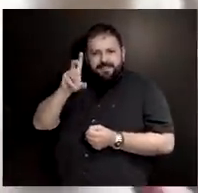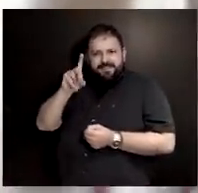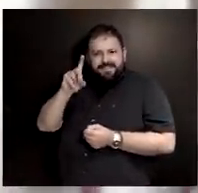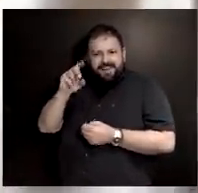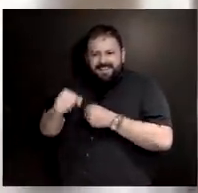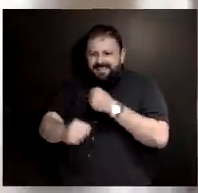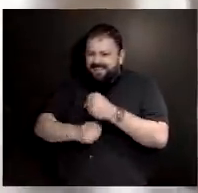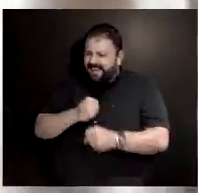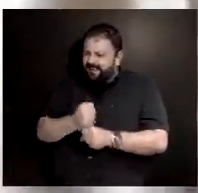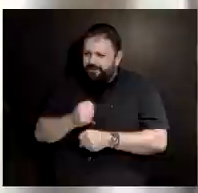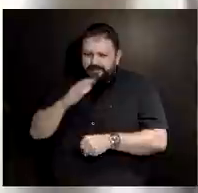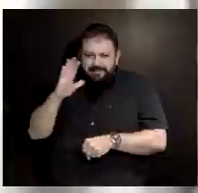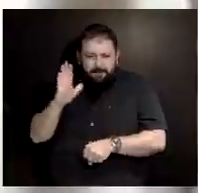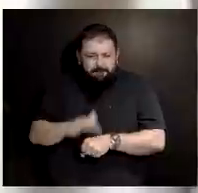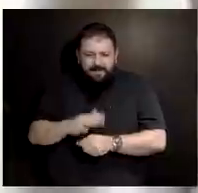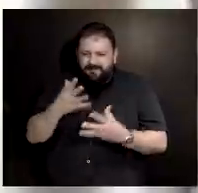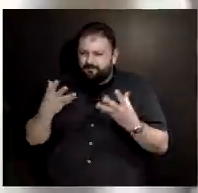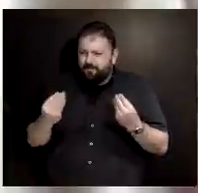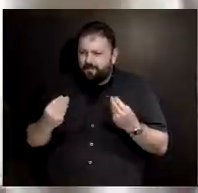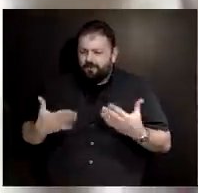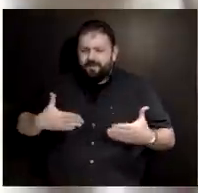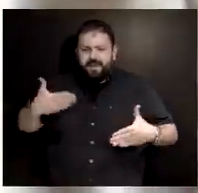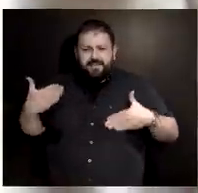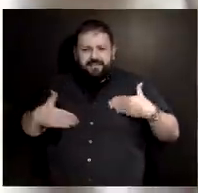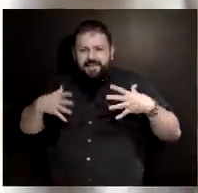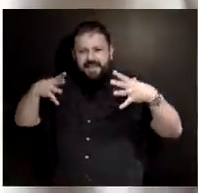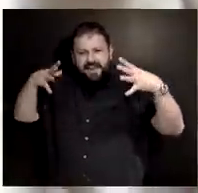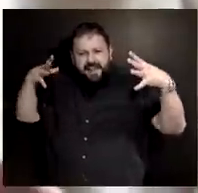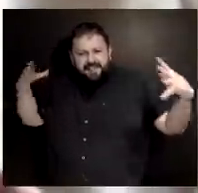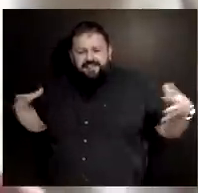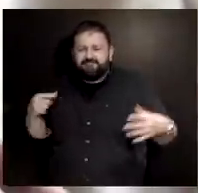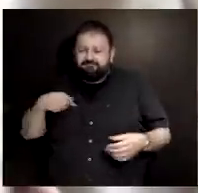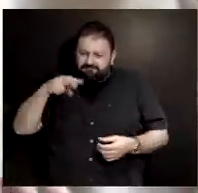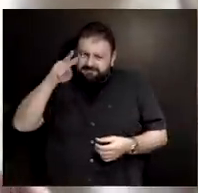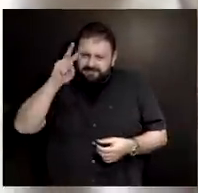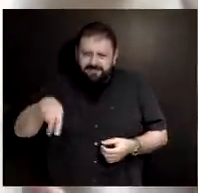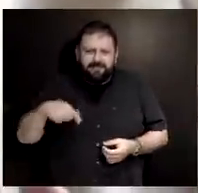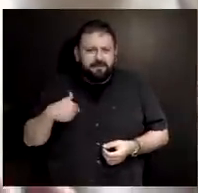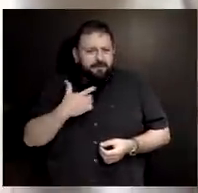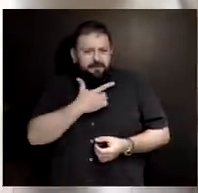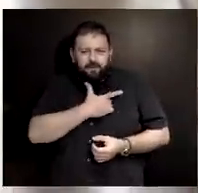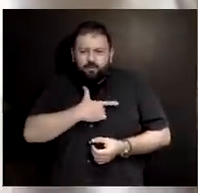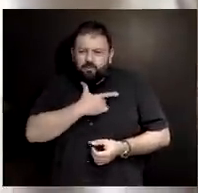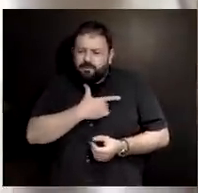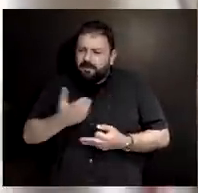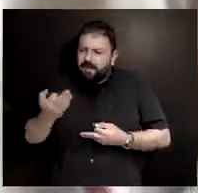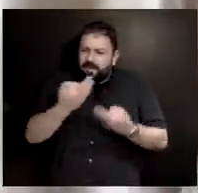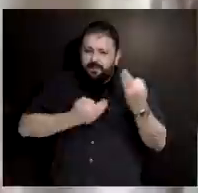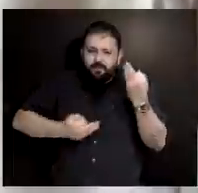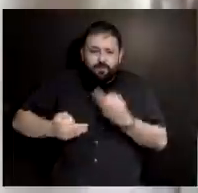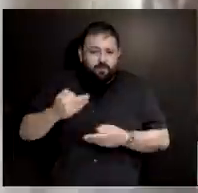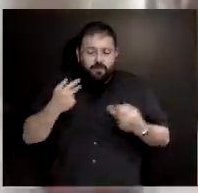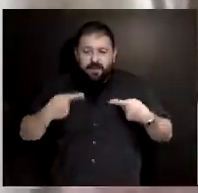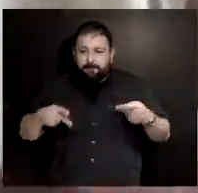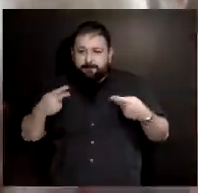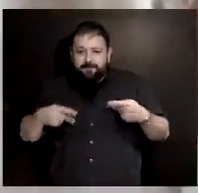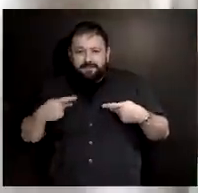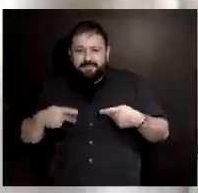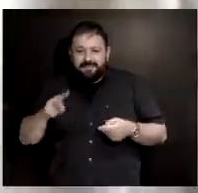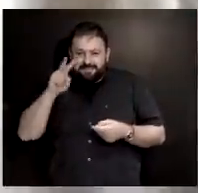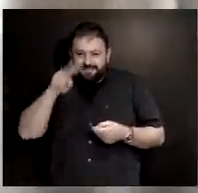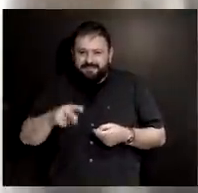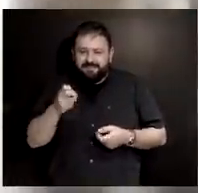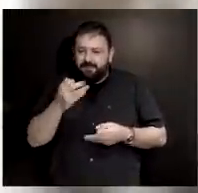casa, mucho que festejar, y nos encantaría que estuviera toda la gente presente posible, que hubiera esa posibilidad